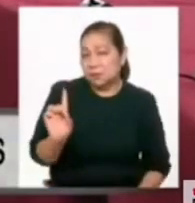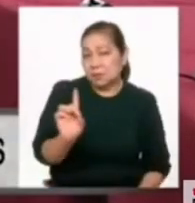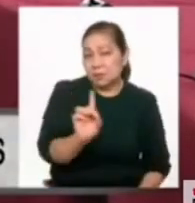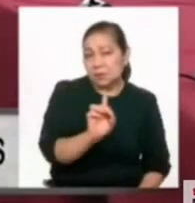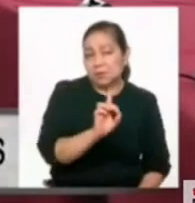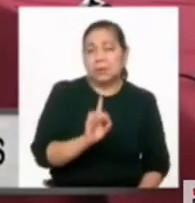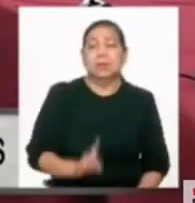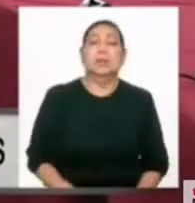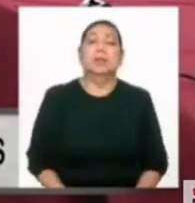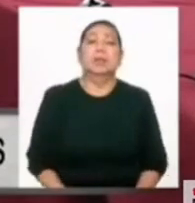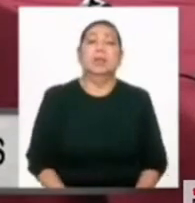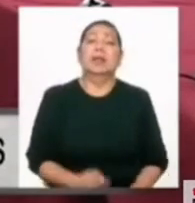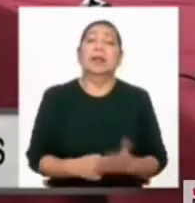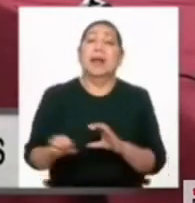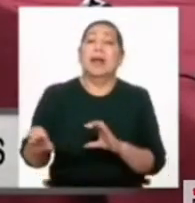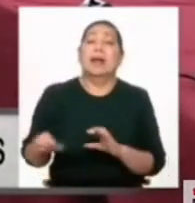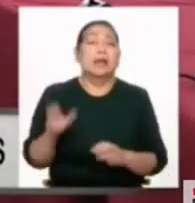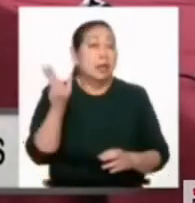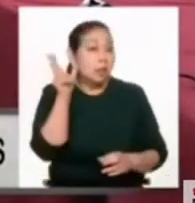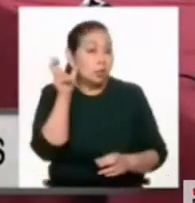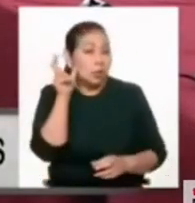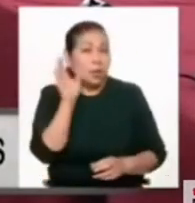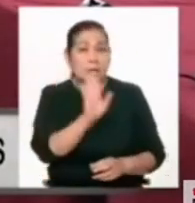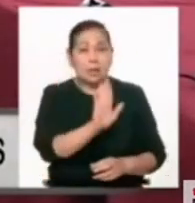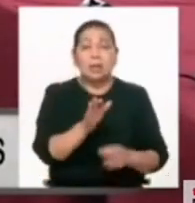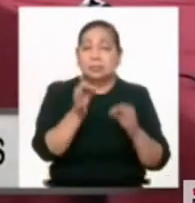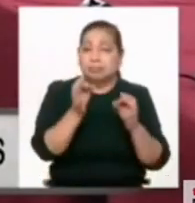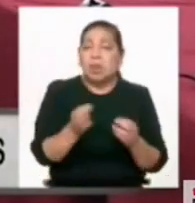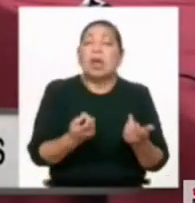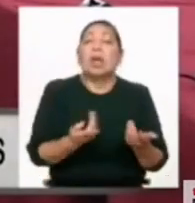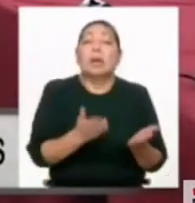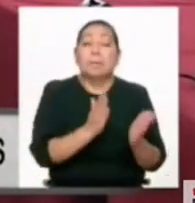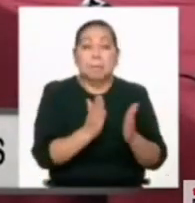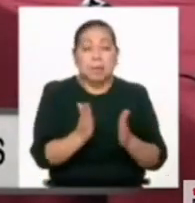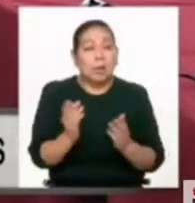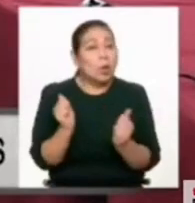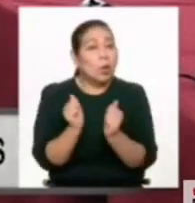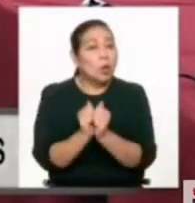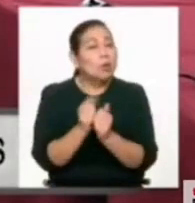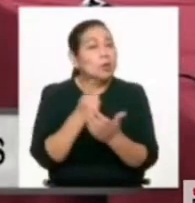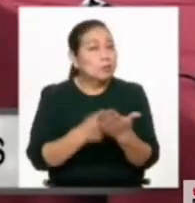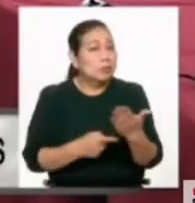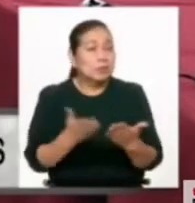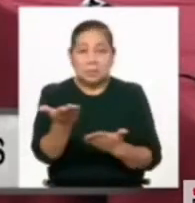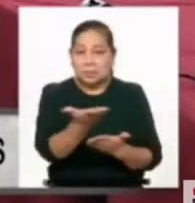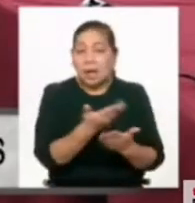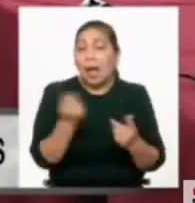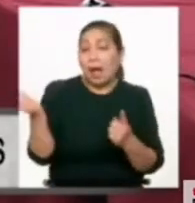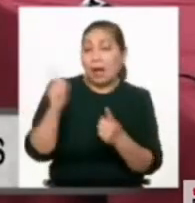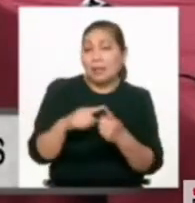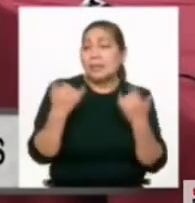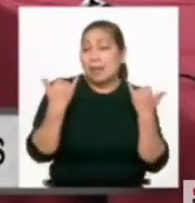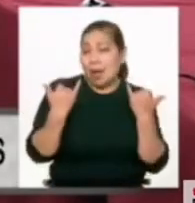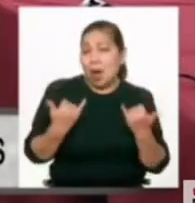que estos están, lo que están haciendo es escuchar a la población, quería saber exactamente qué medidas concretas con resultados tienen hasta el